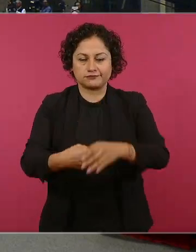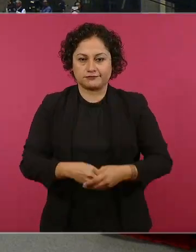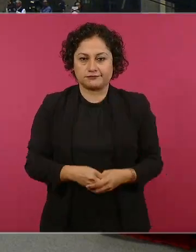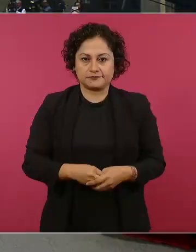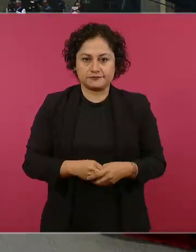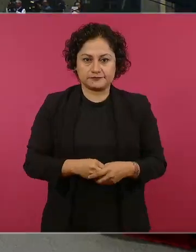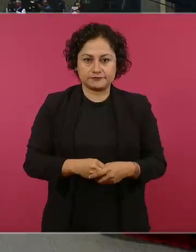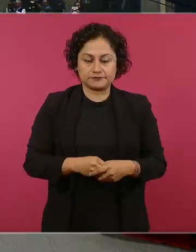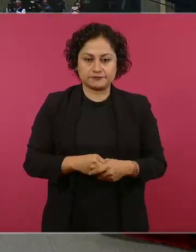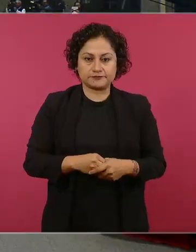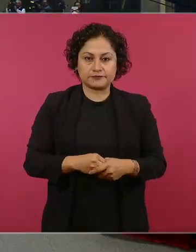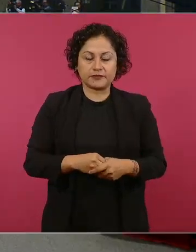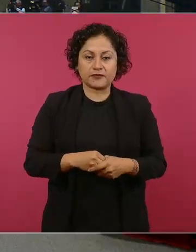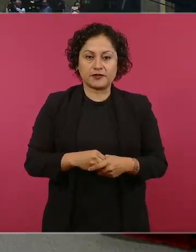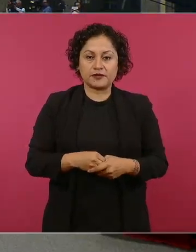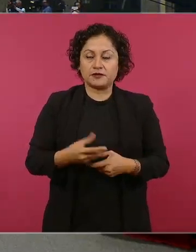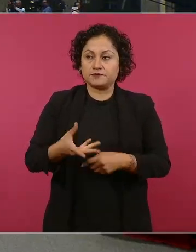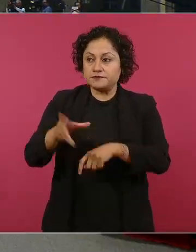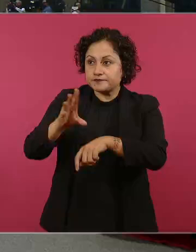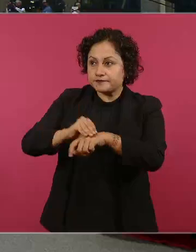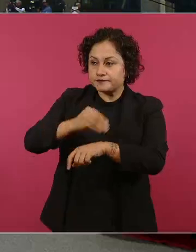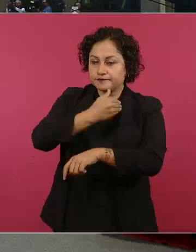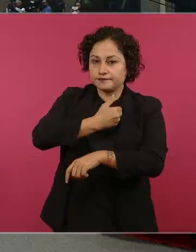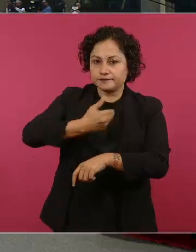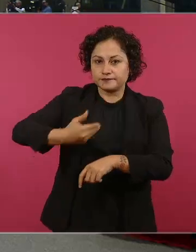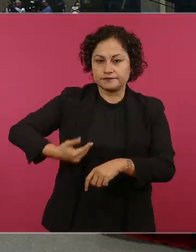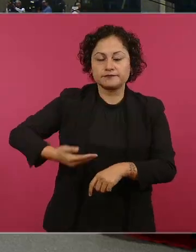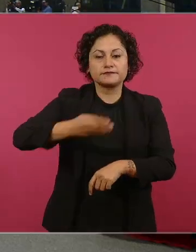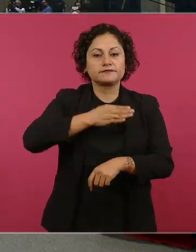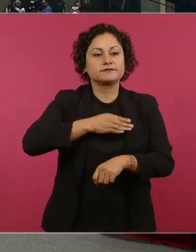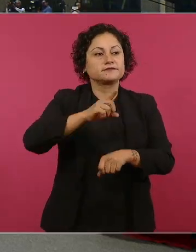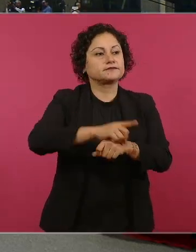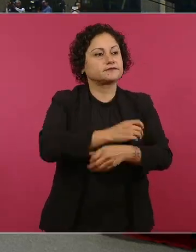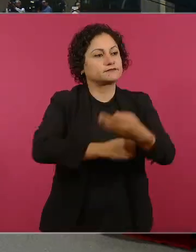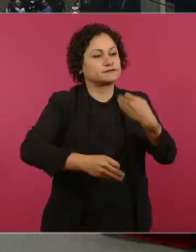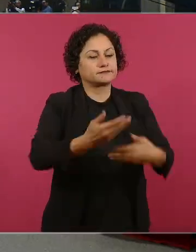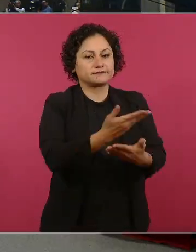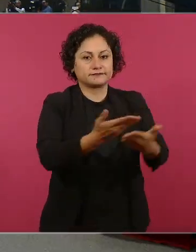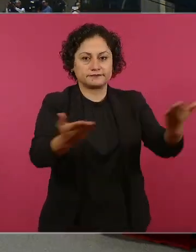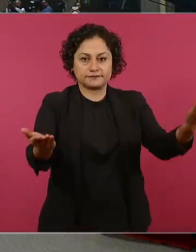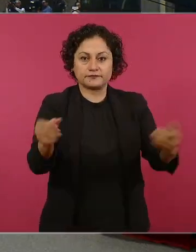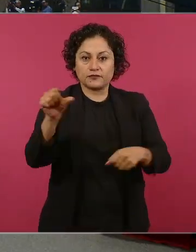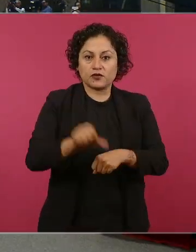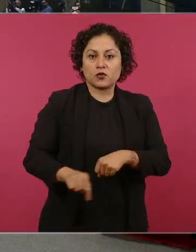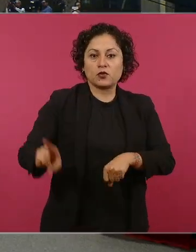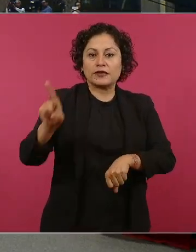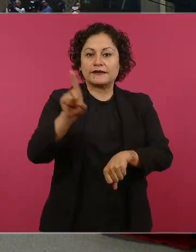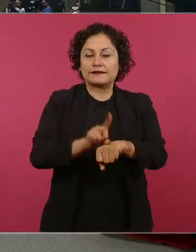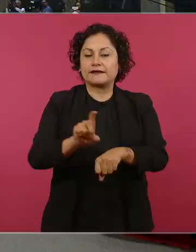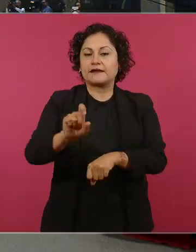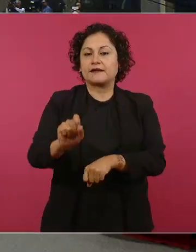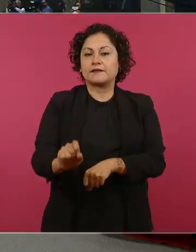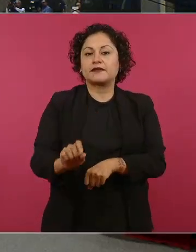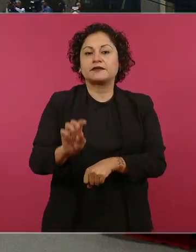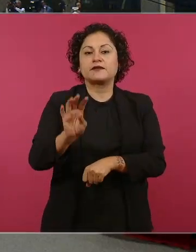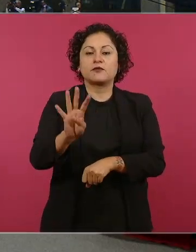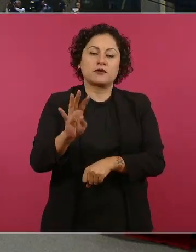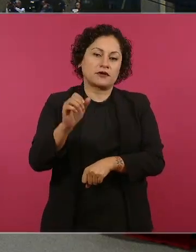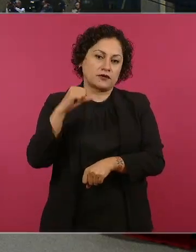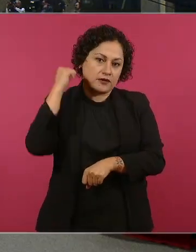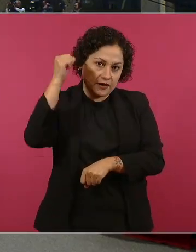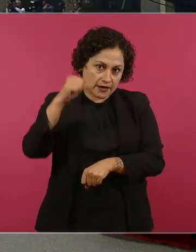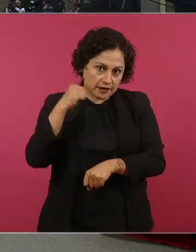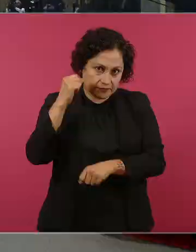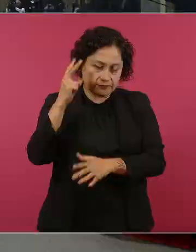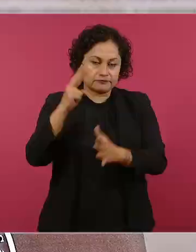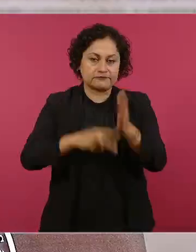Gracias, señor. Con su permiso, señor presidente, buenos días a todas, a todos. Hoy es 24 de abril del año 2024. Esta es la sección